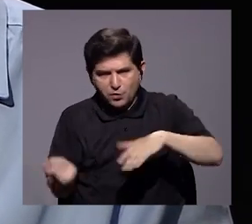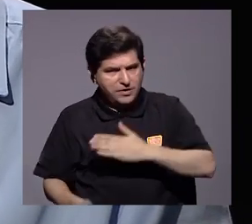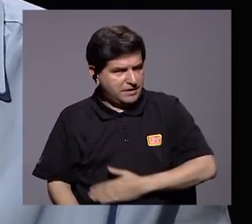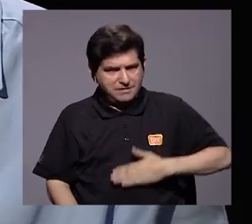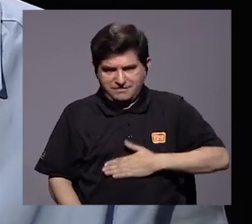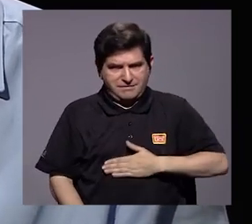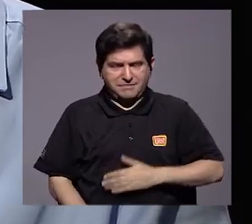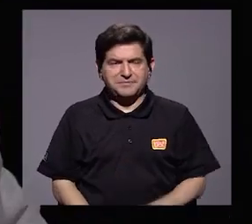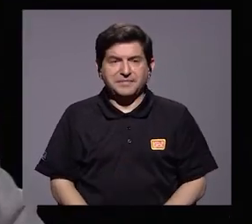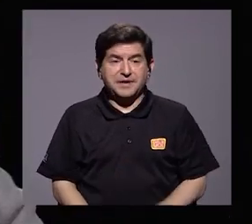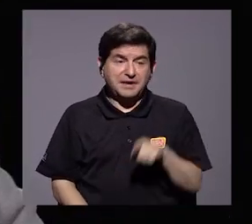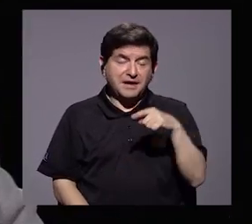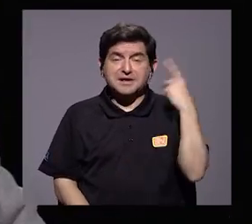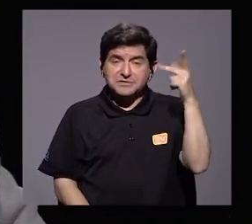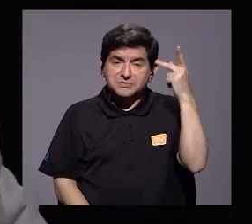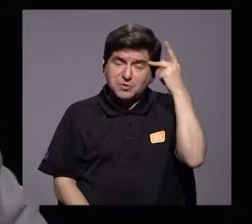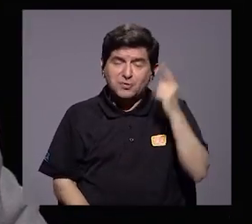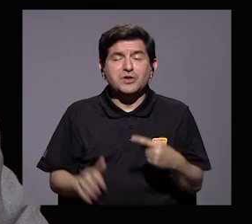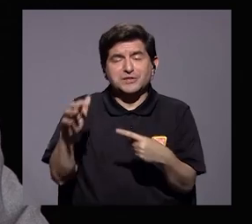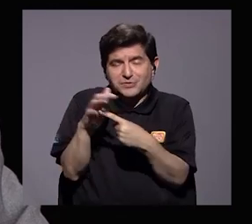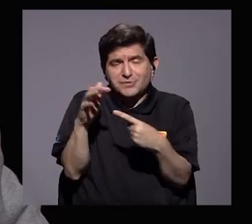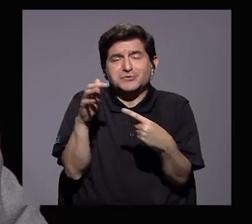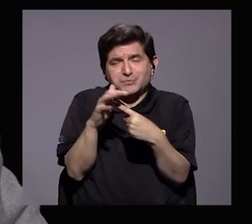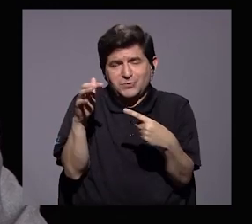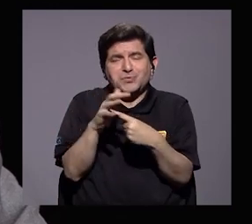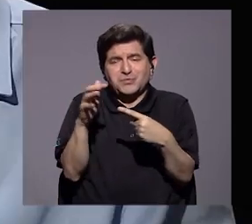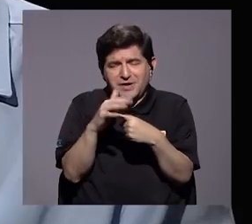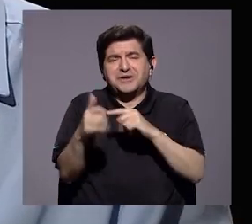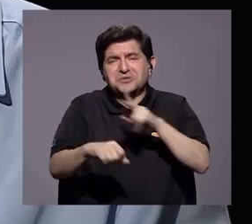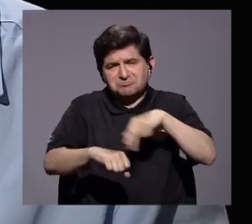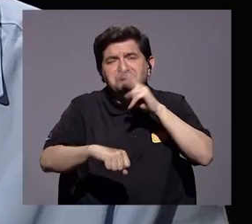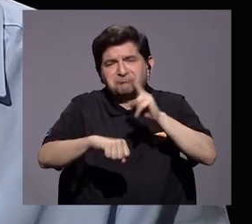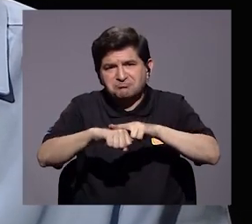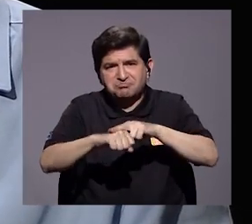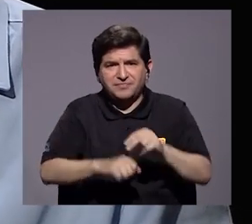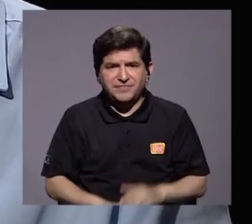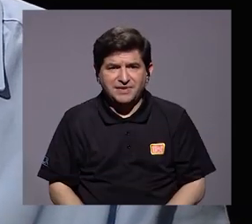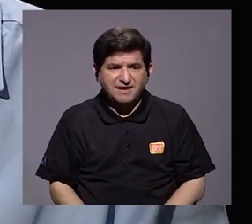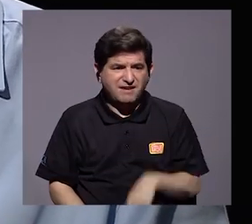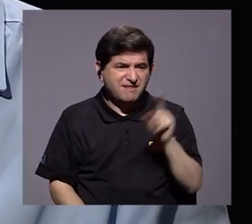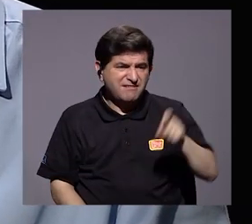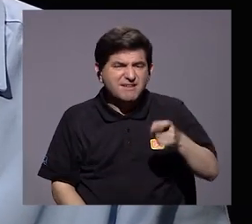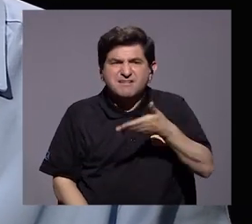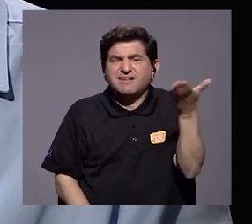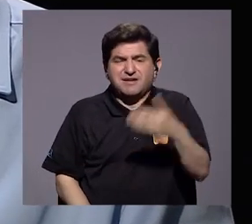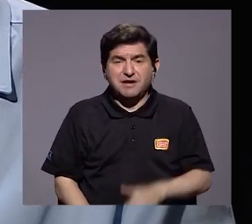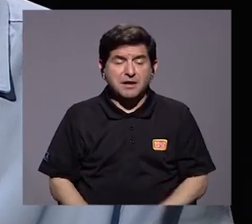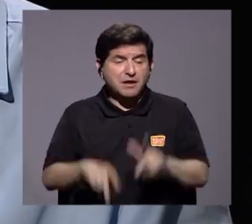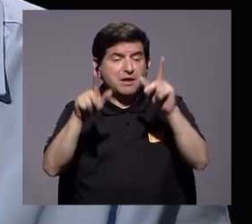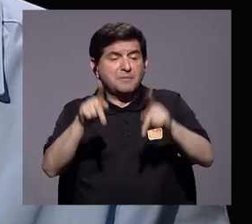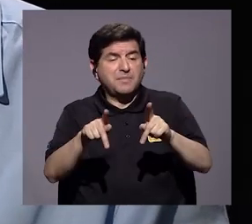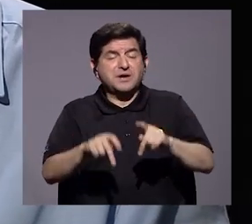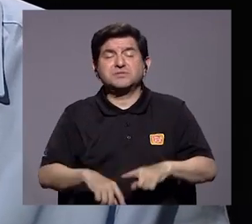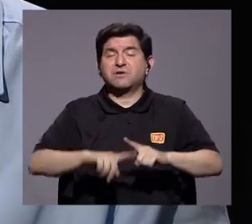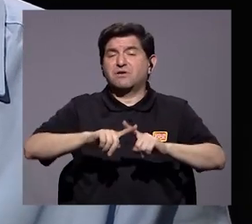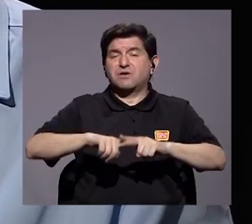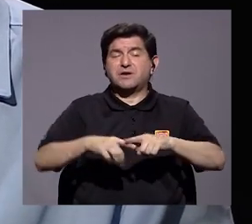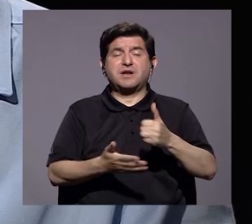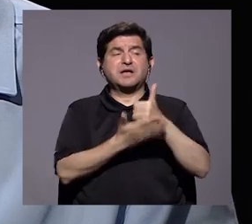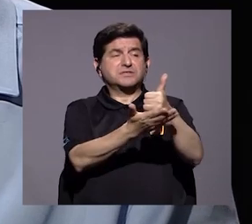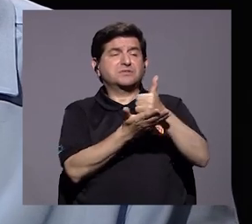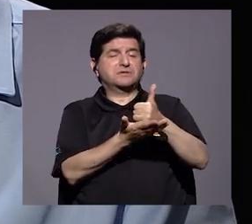de hambre y eso es propio de políticos populistas que lo que necesitan es tener gente